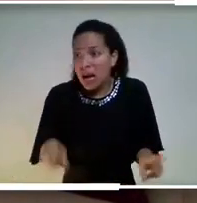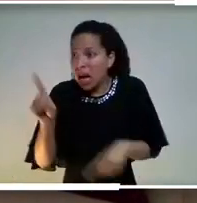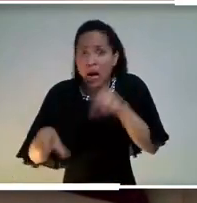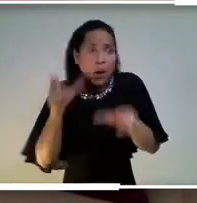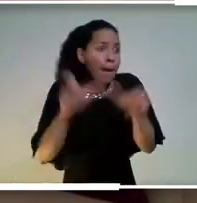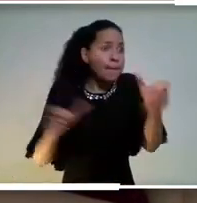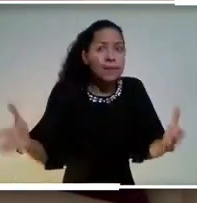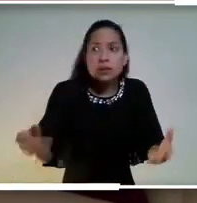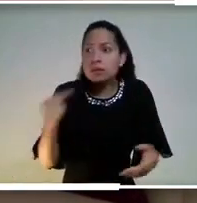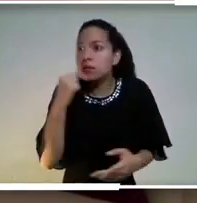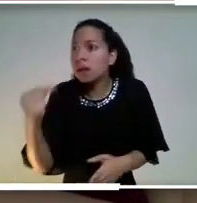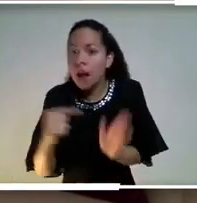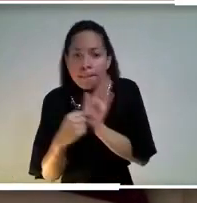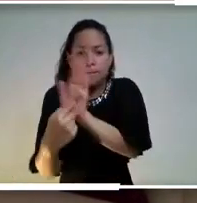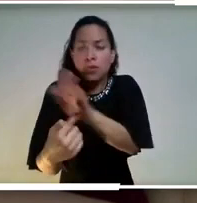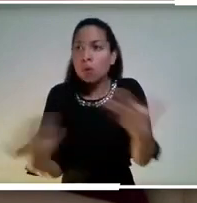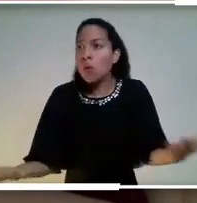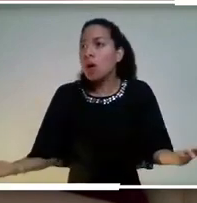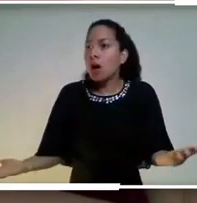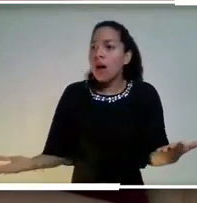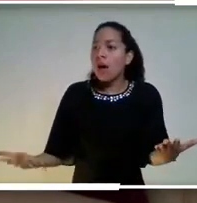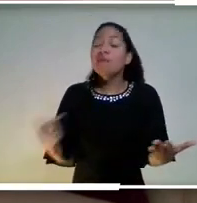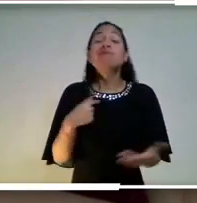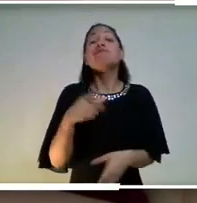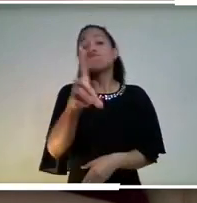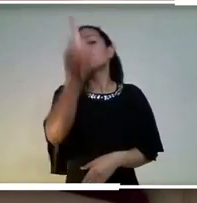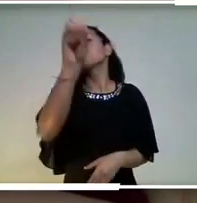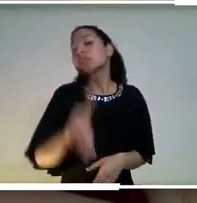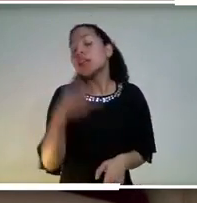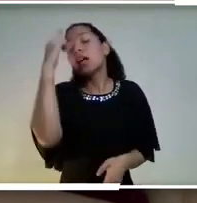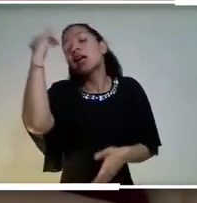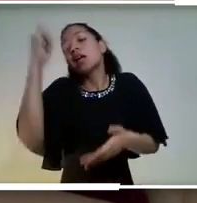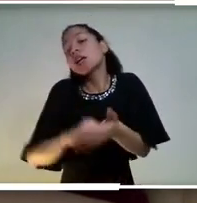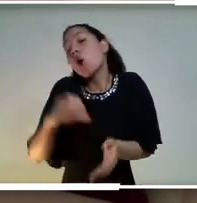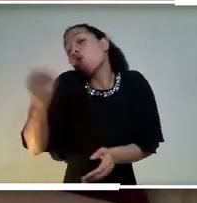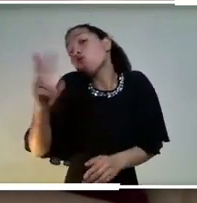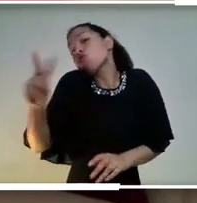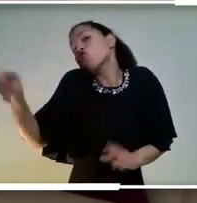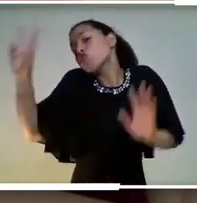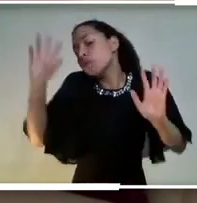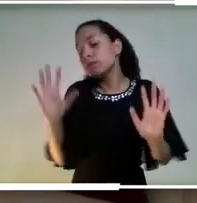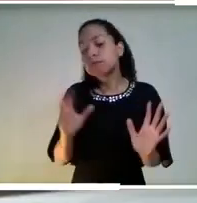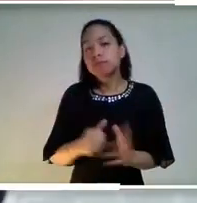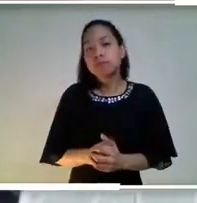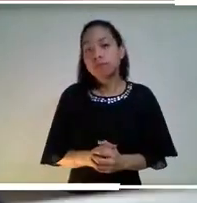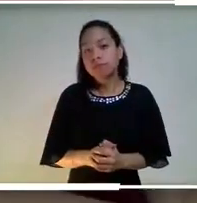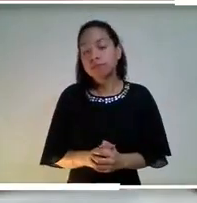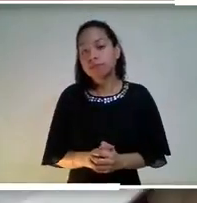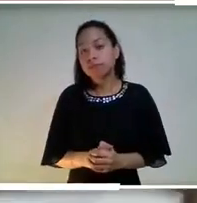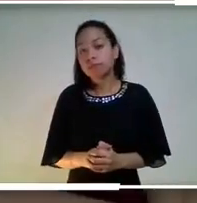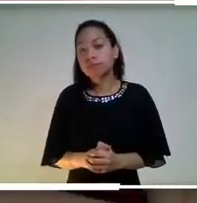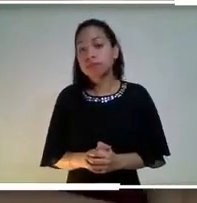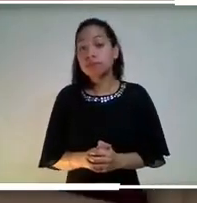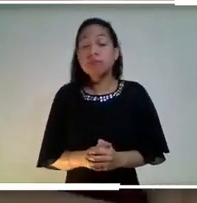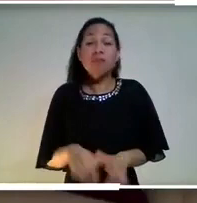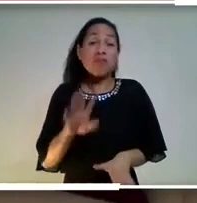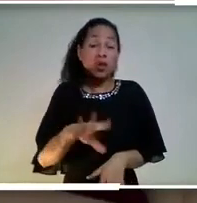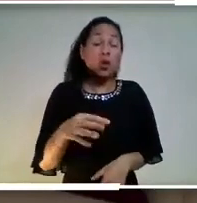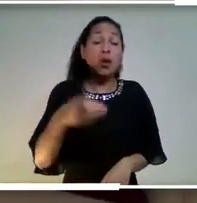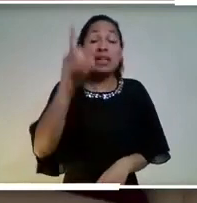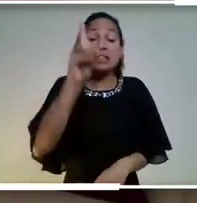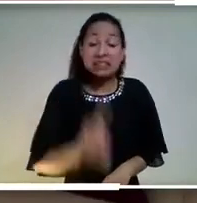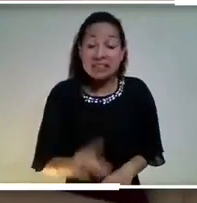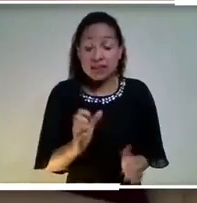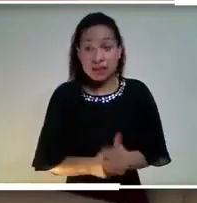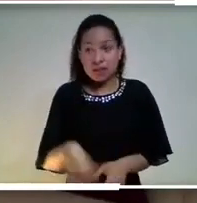final de que habrá valido toda una vida y finalmente fallamos en la prueba final y el se arrastra mayoría y finalmente